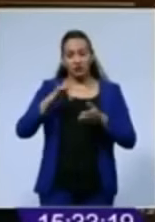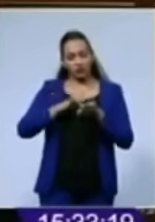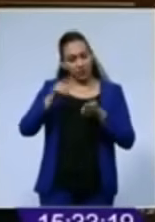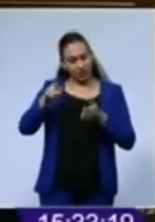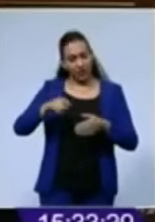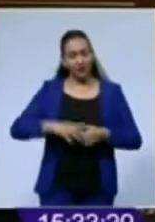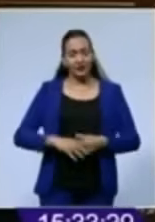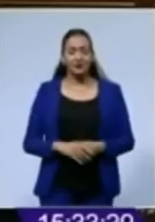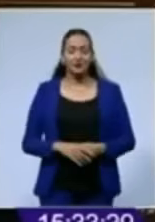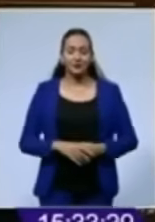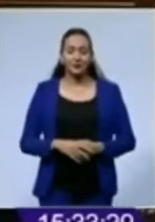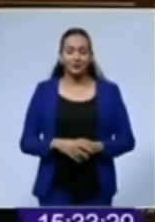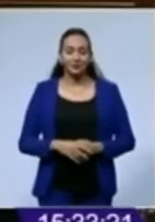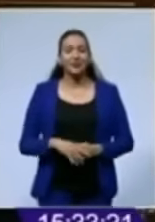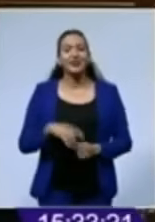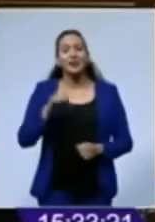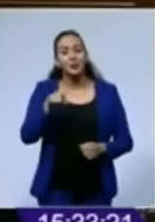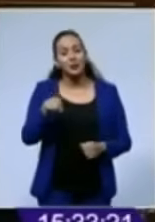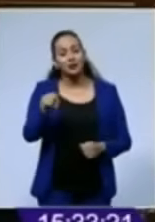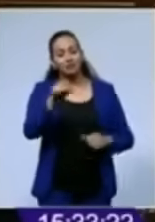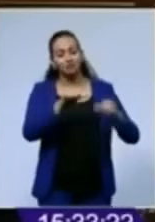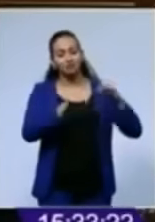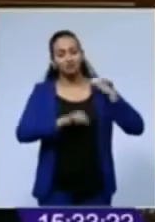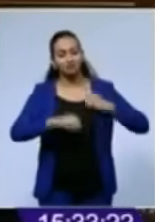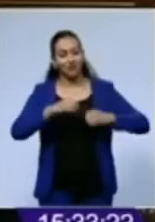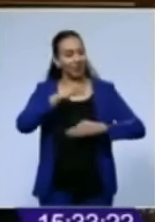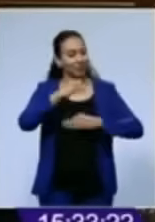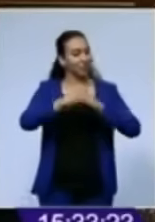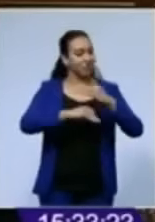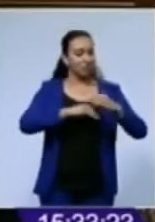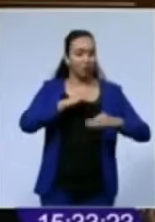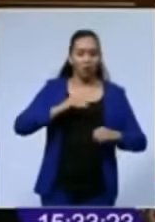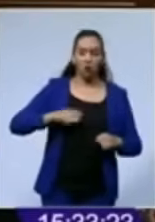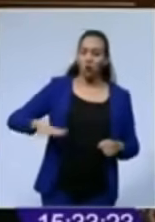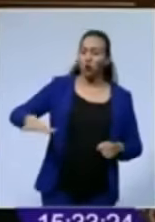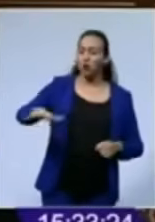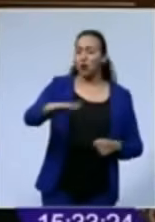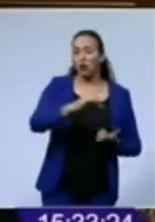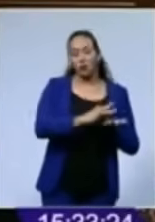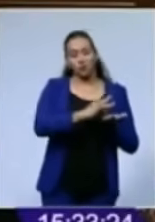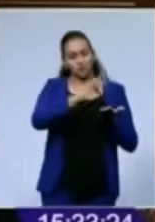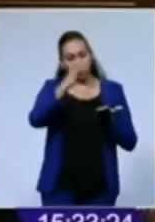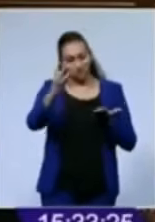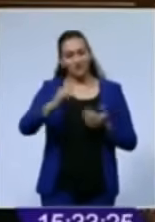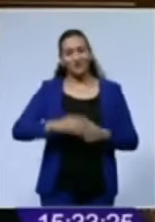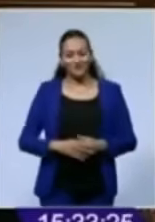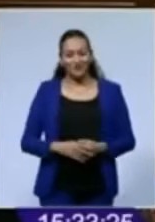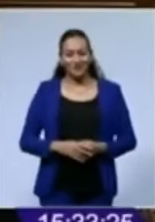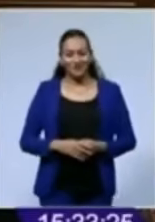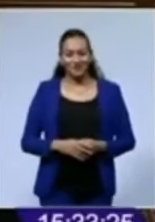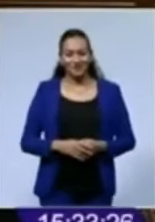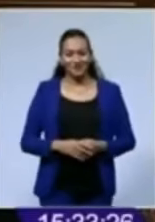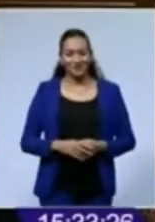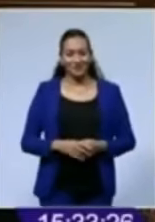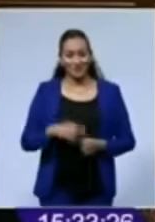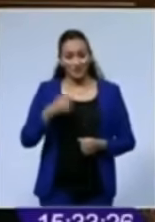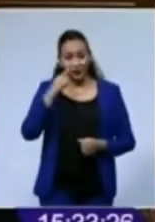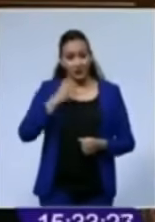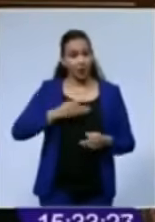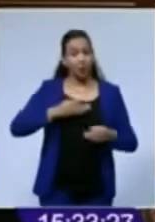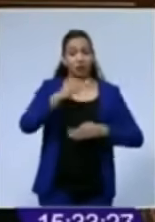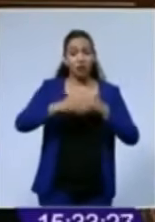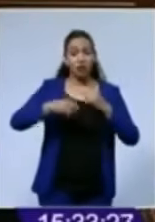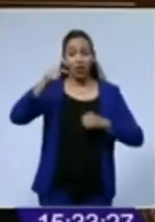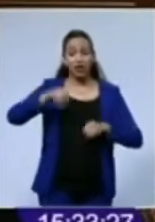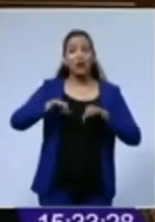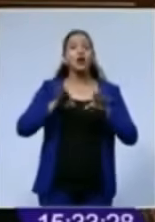a el poder judicial de la federación porque yo siempre lo digo con convencimiento todos somos compañeros todos